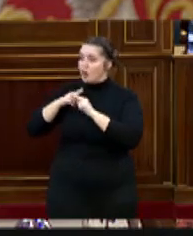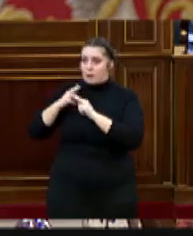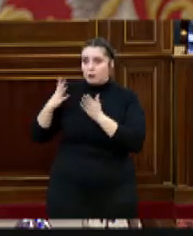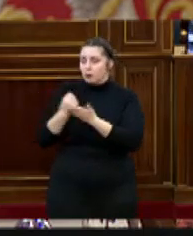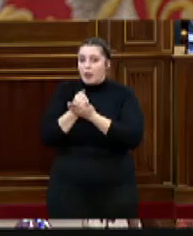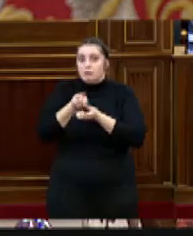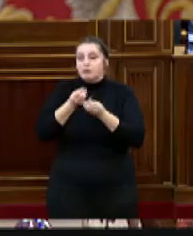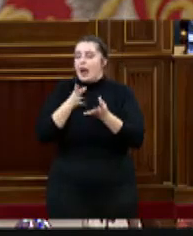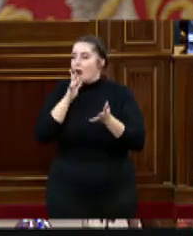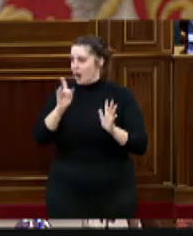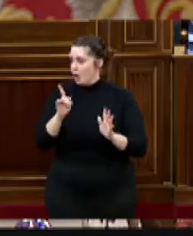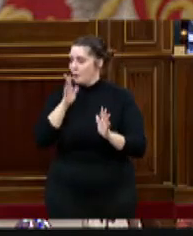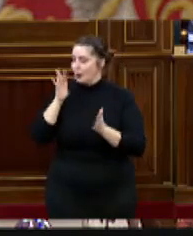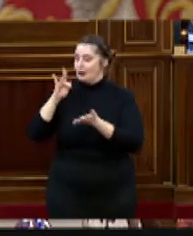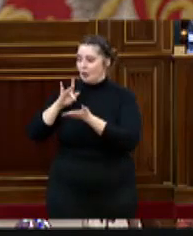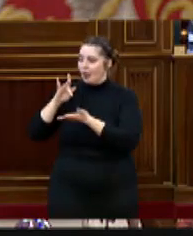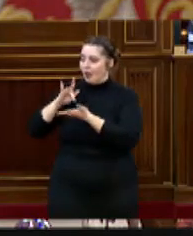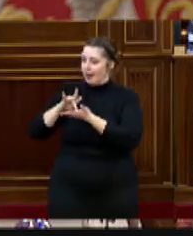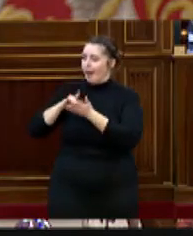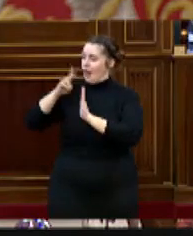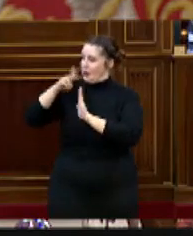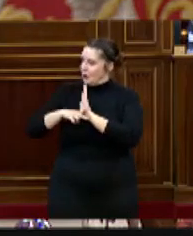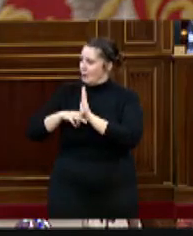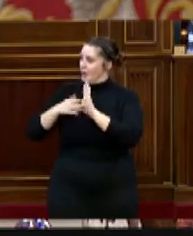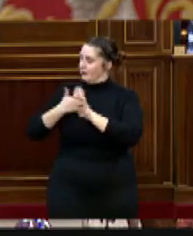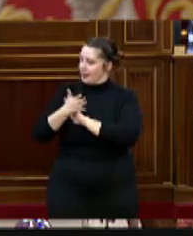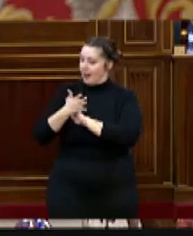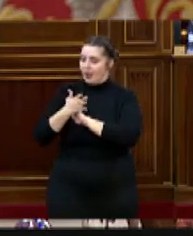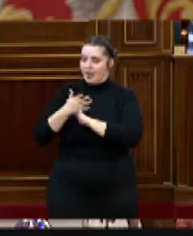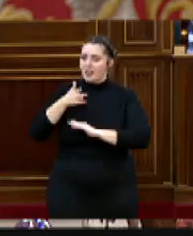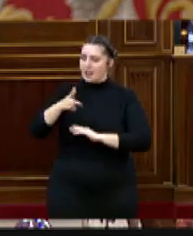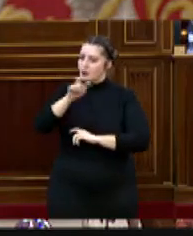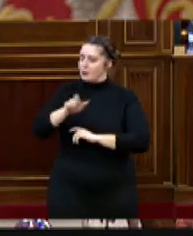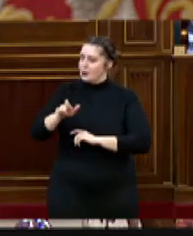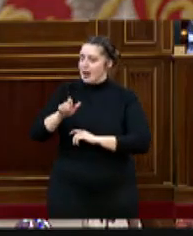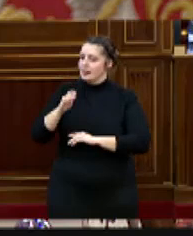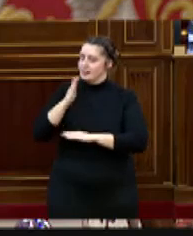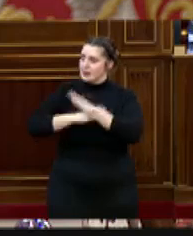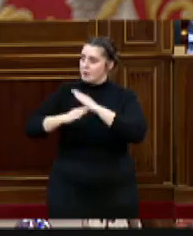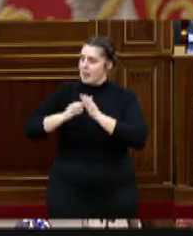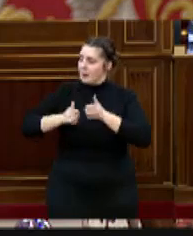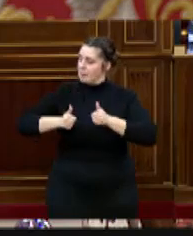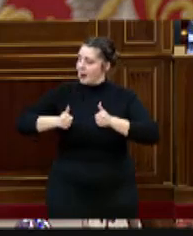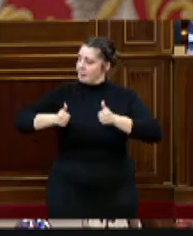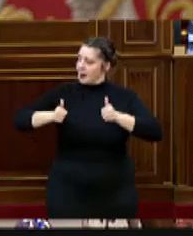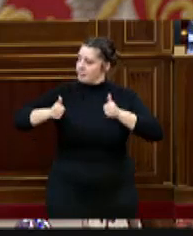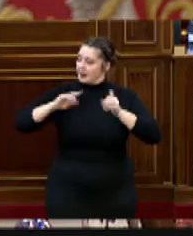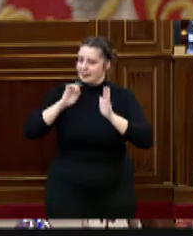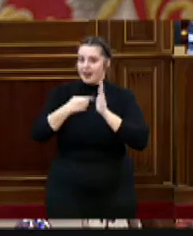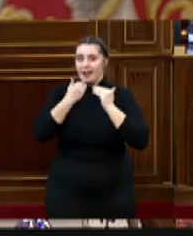Pero ha sido un goteo continuo de normas que han ido ensanchando los derechos de las personas con discapacidad